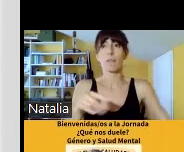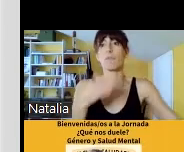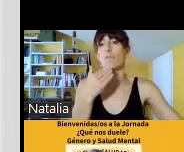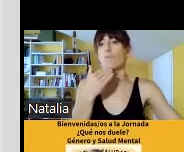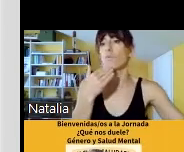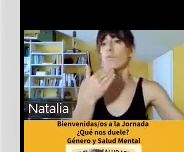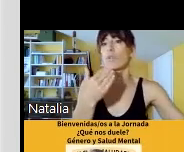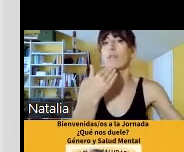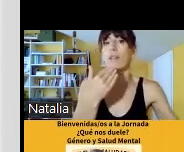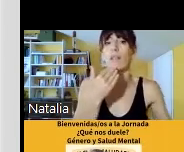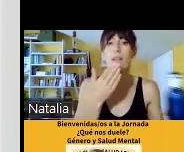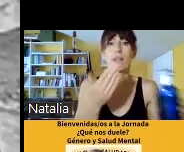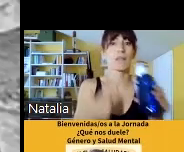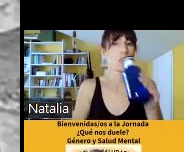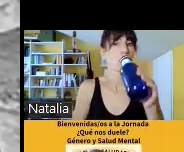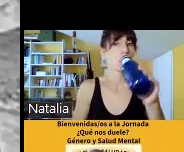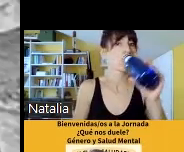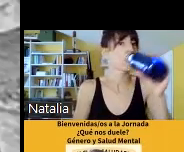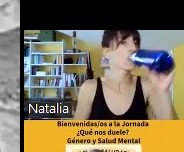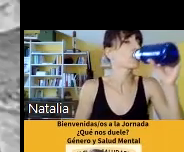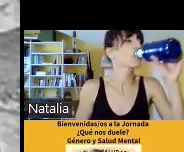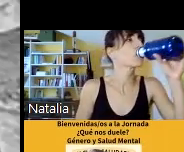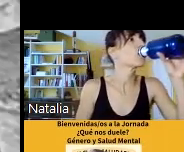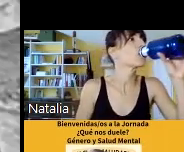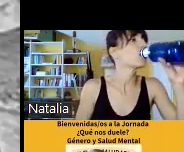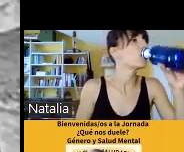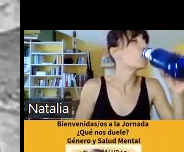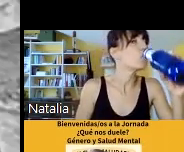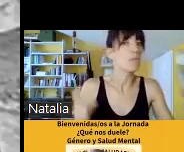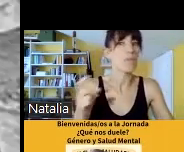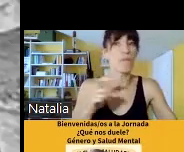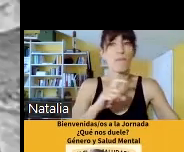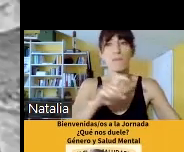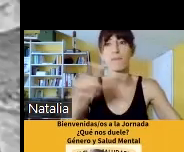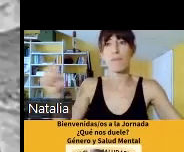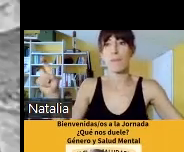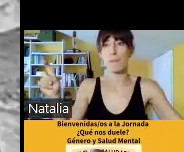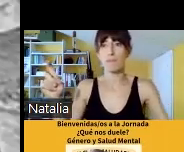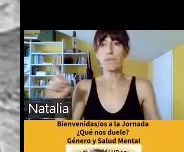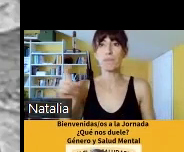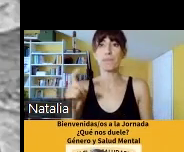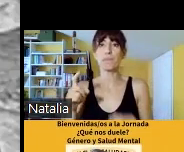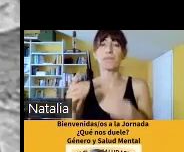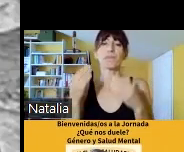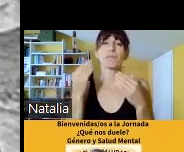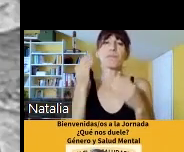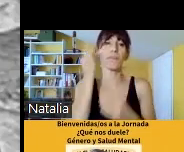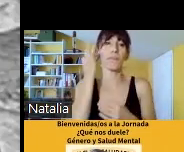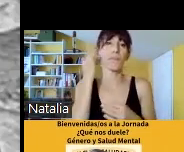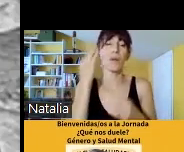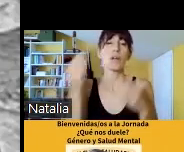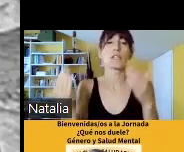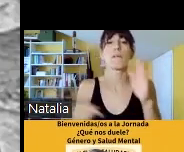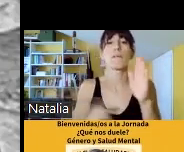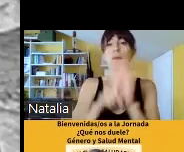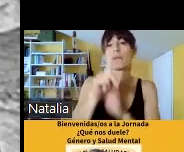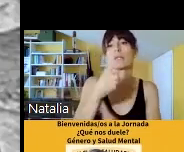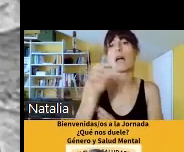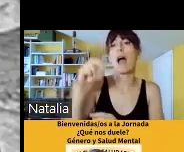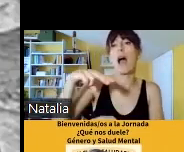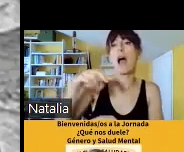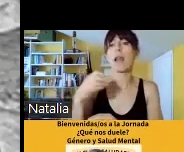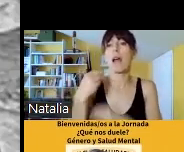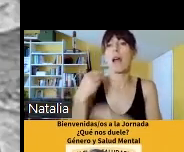gracias a la Federación de Mujeres Progresistas, ¿no? Y en especial a Ana, ¿no? Que ha hecho toda esta coordinación que no ha sido